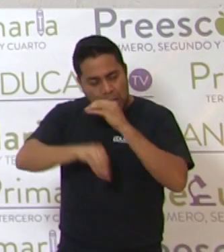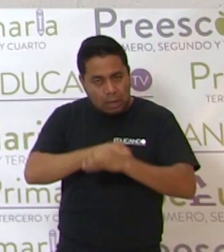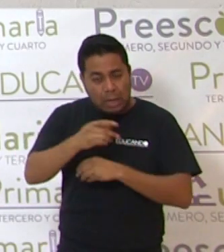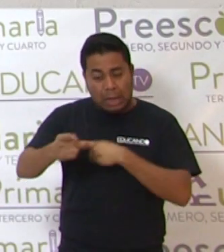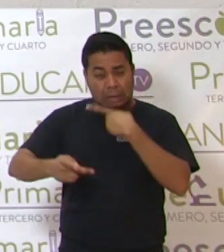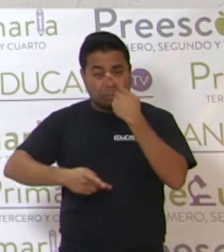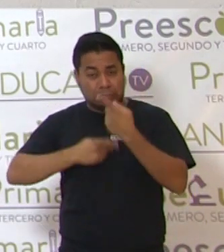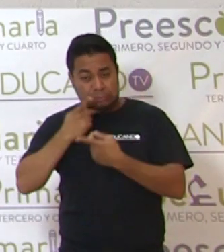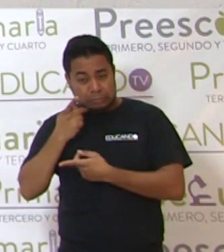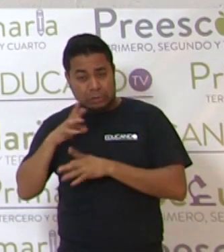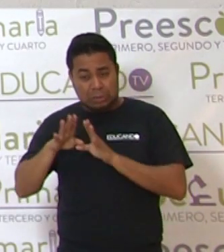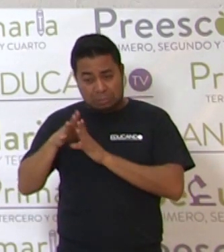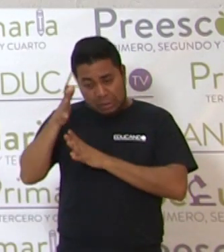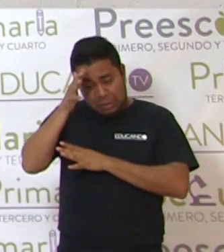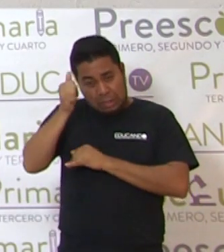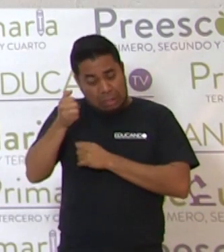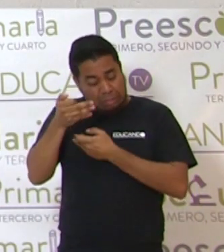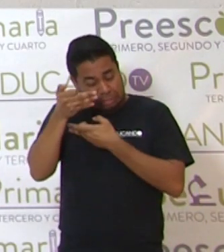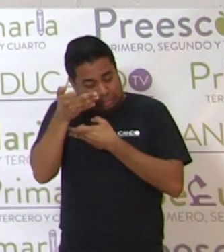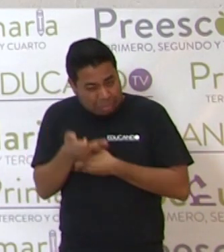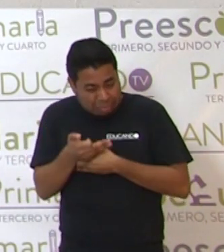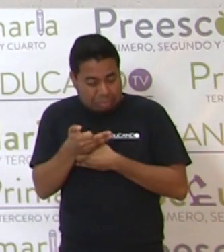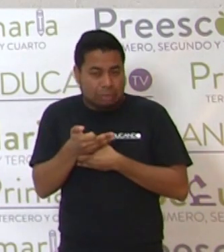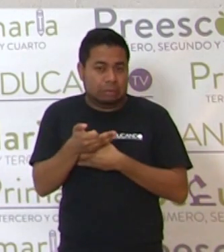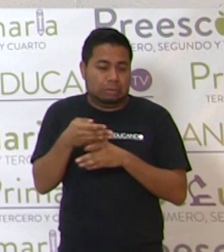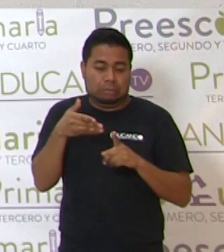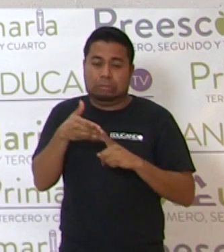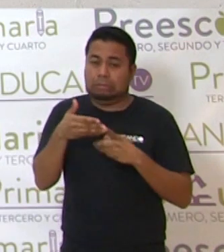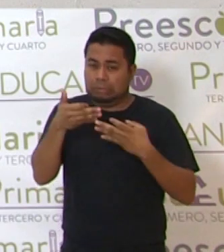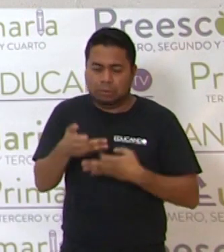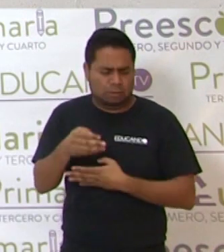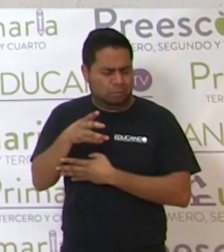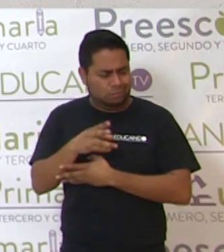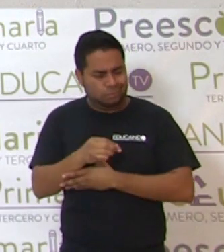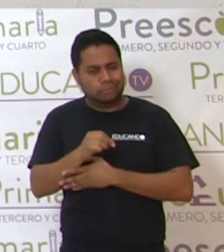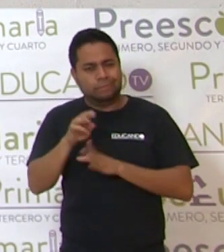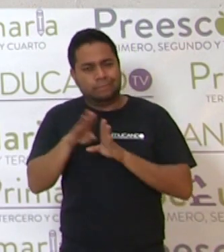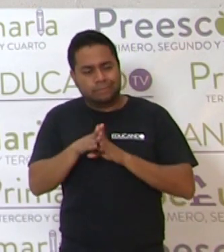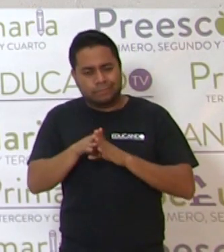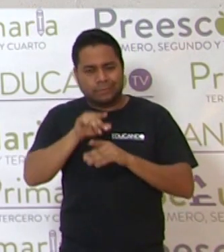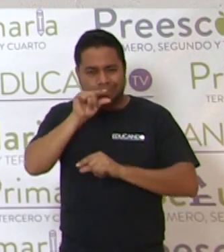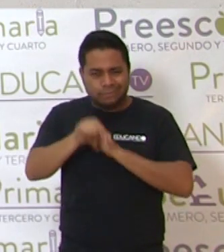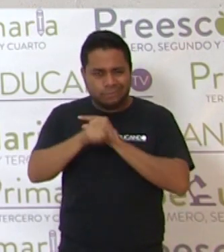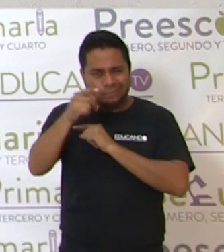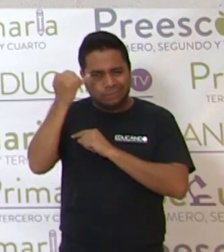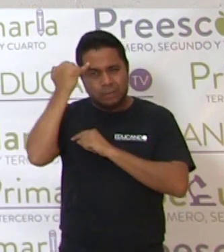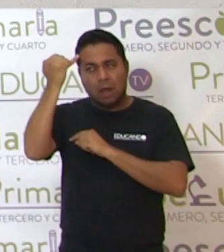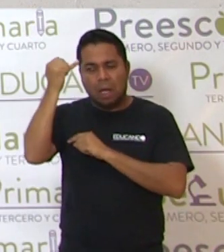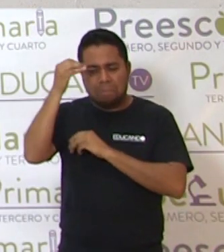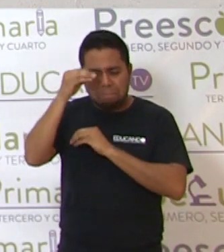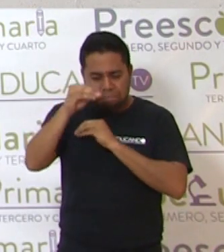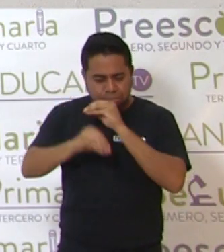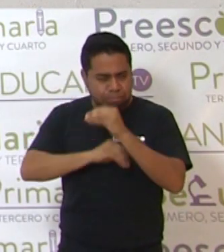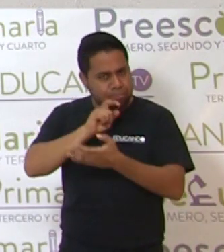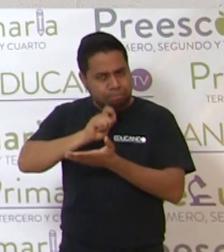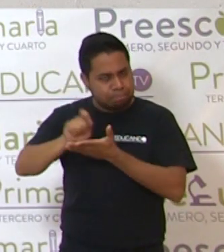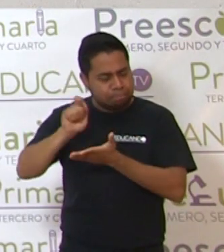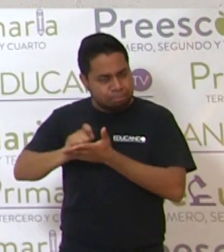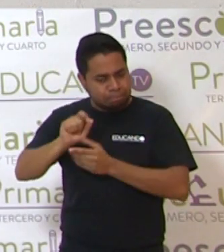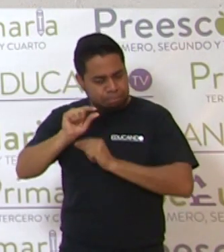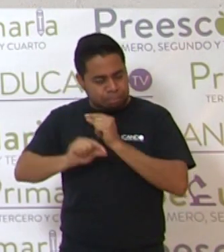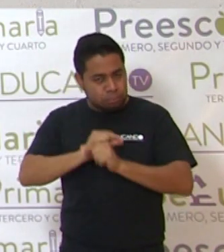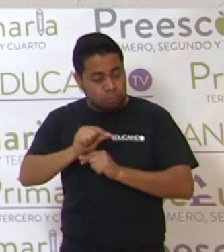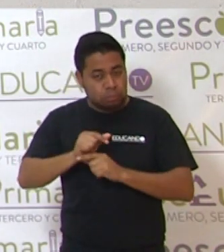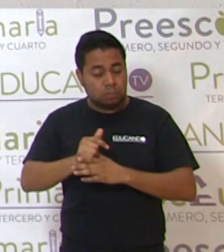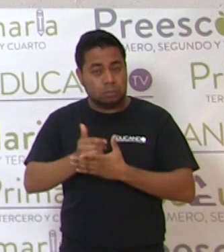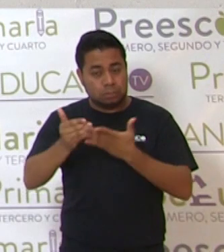tan abstracta, tan métrica. Tú puedes ir generando tus propias ideas. Bueno, ahora te